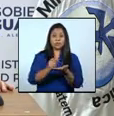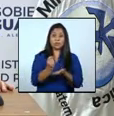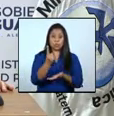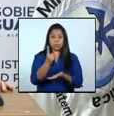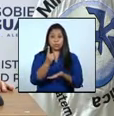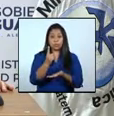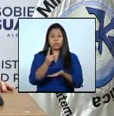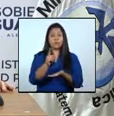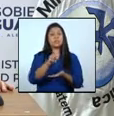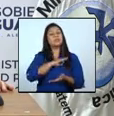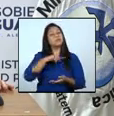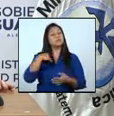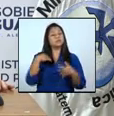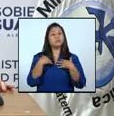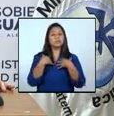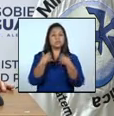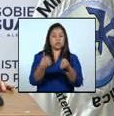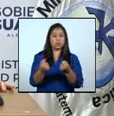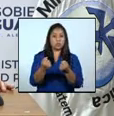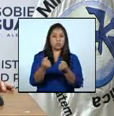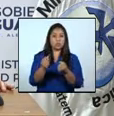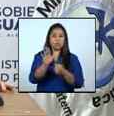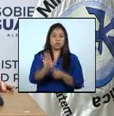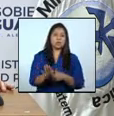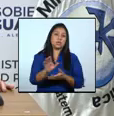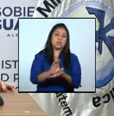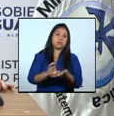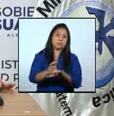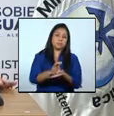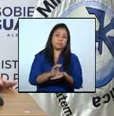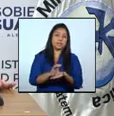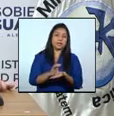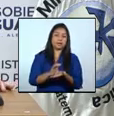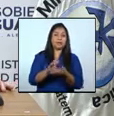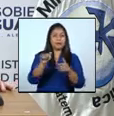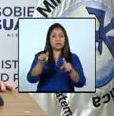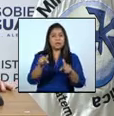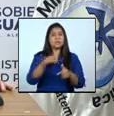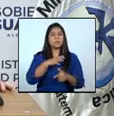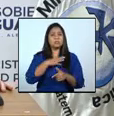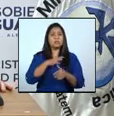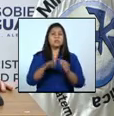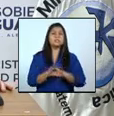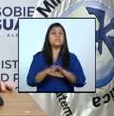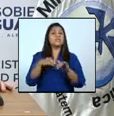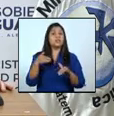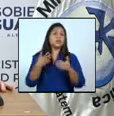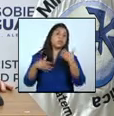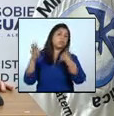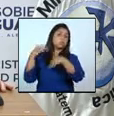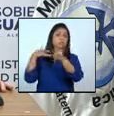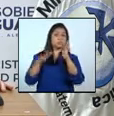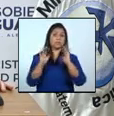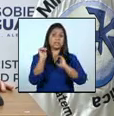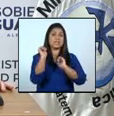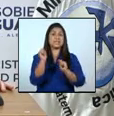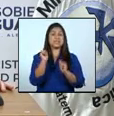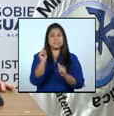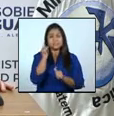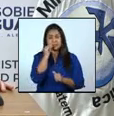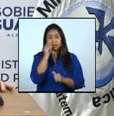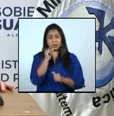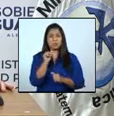1 del Ministerio de Salud, ubicado en la ciudad de Guatemala, tuvimos el egreso de 15 hombres entre las edades